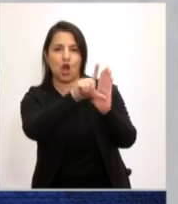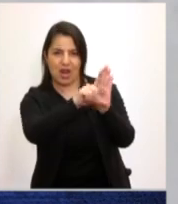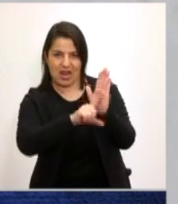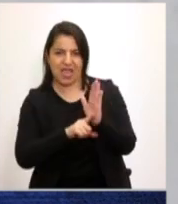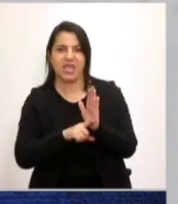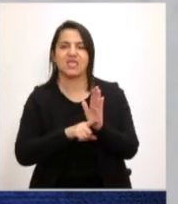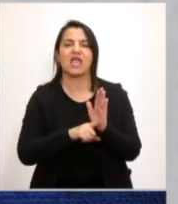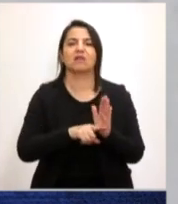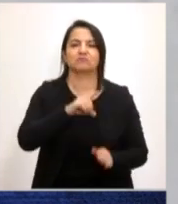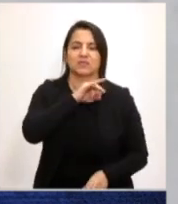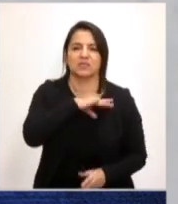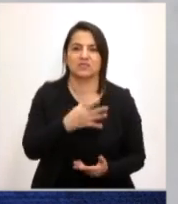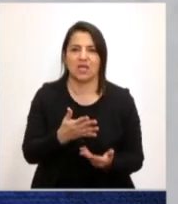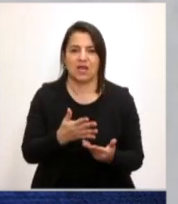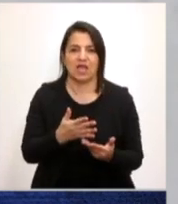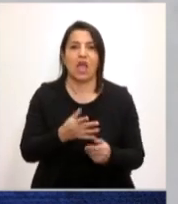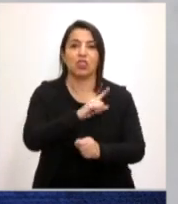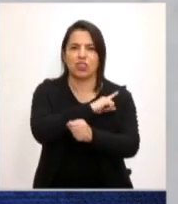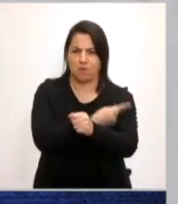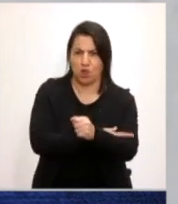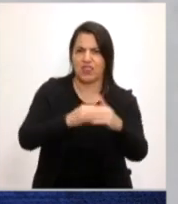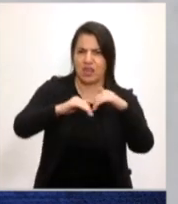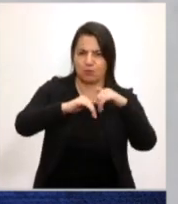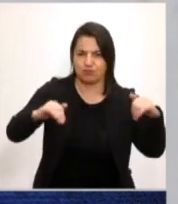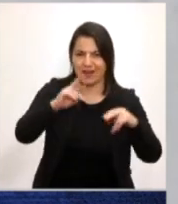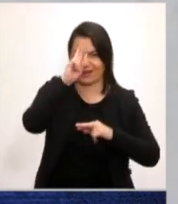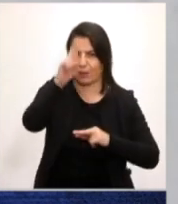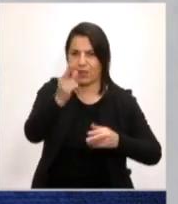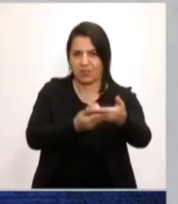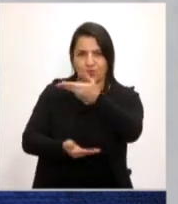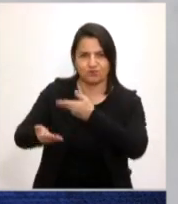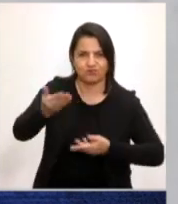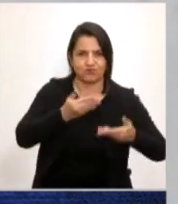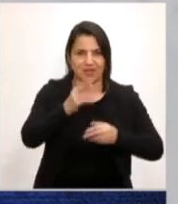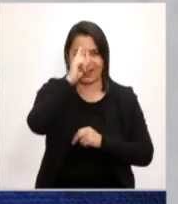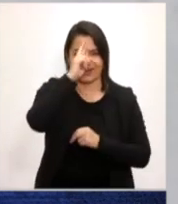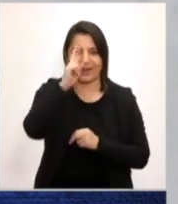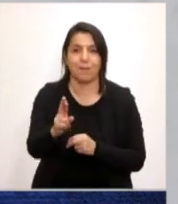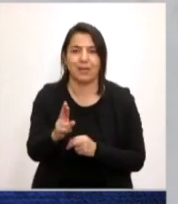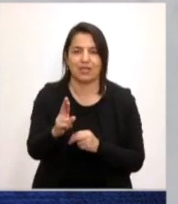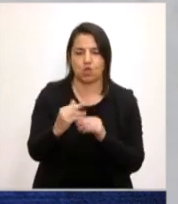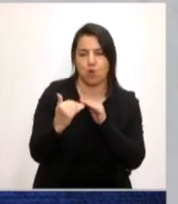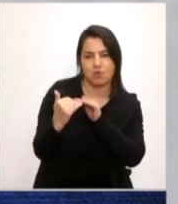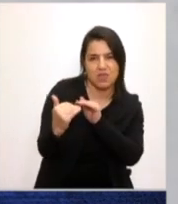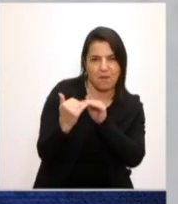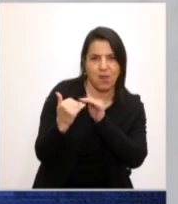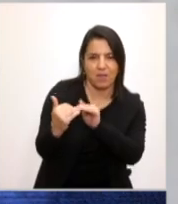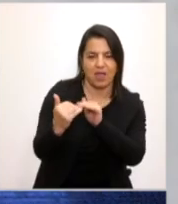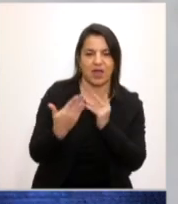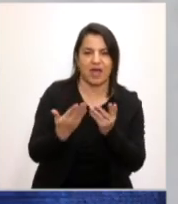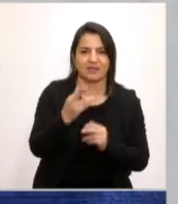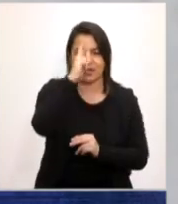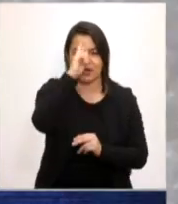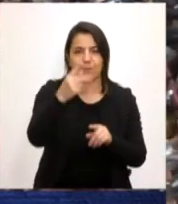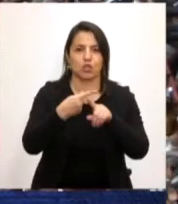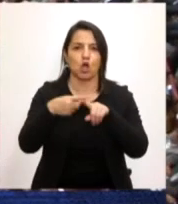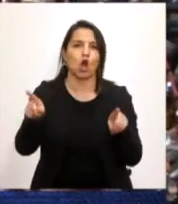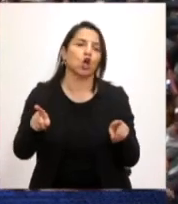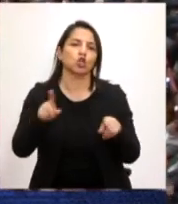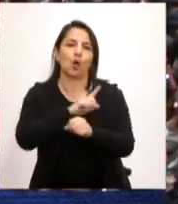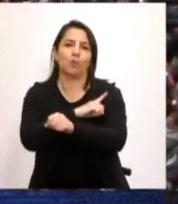su división de poderes, al respeto entre pares, al respeto entre semejantes y al respeto con otros poderes del